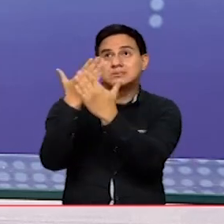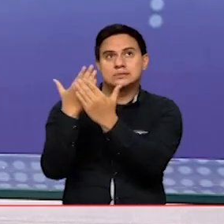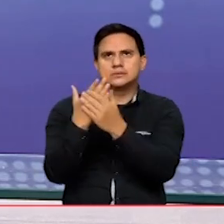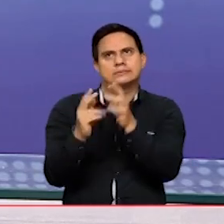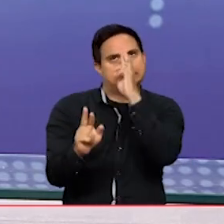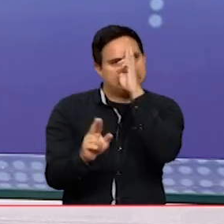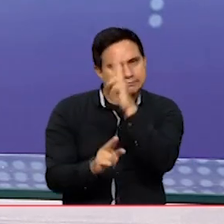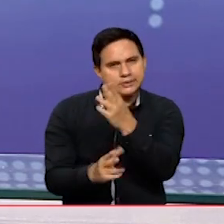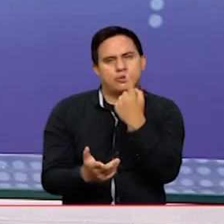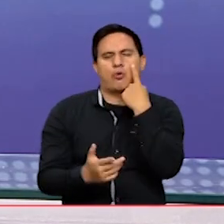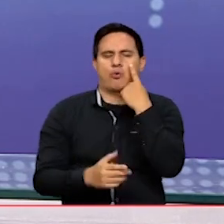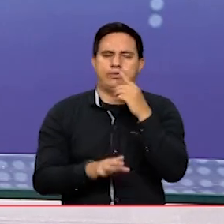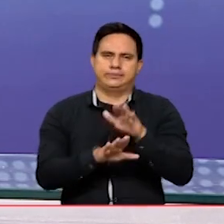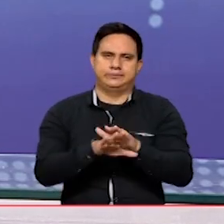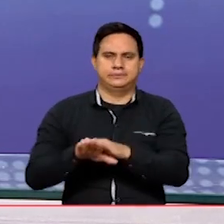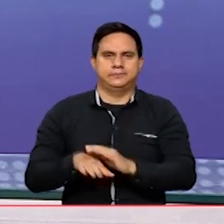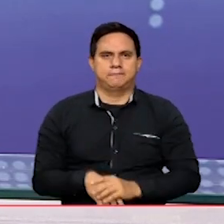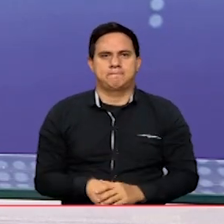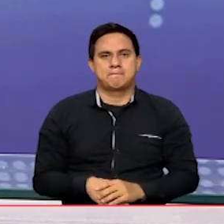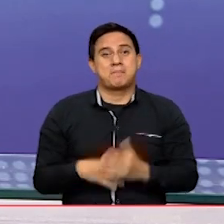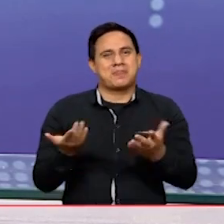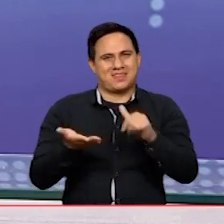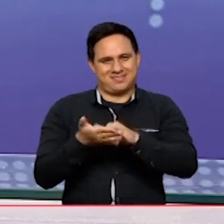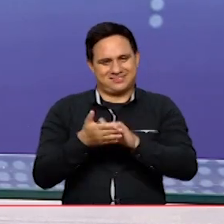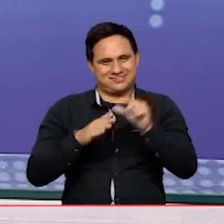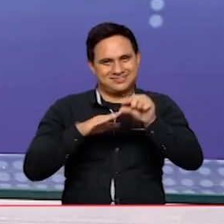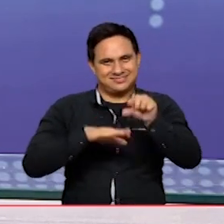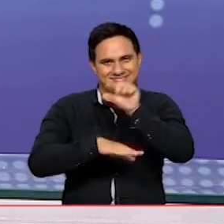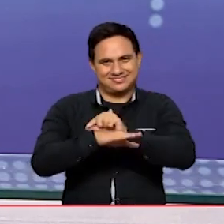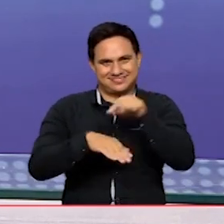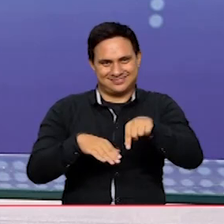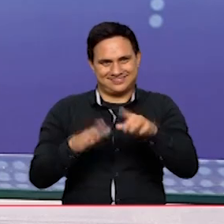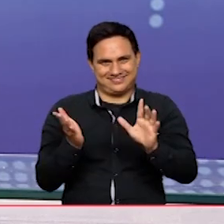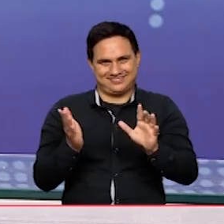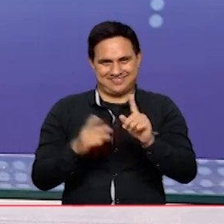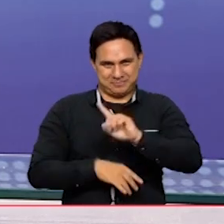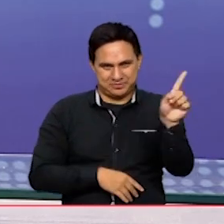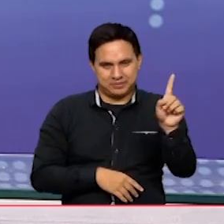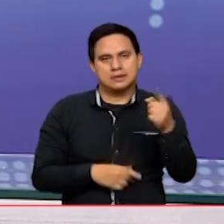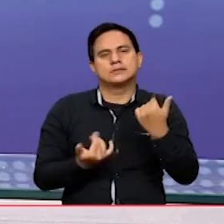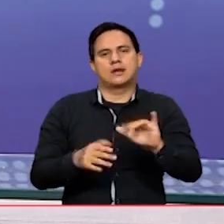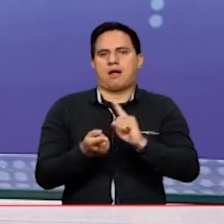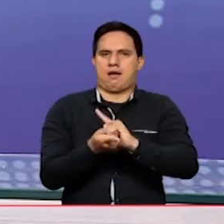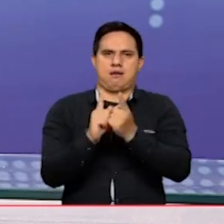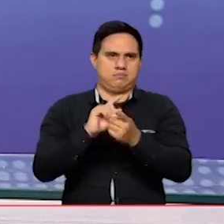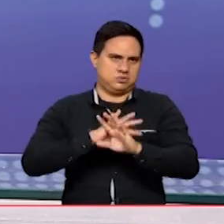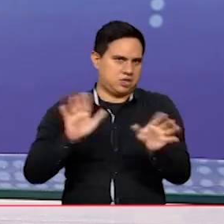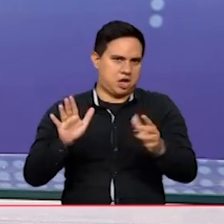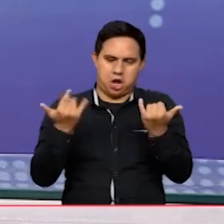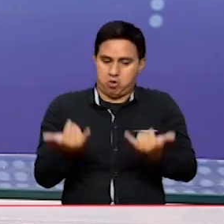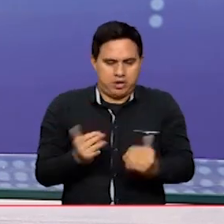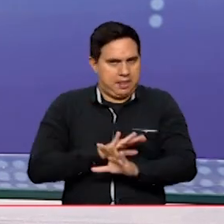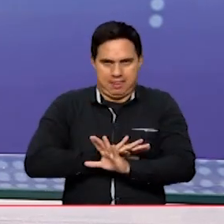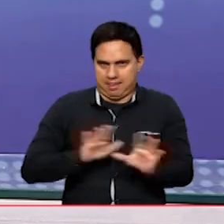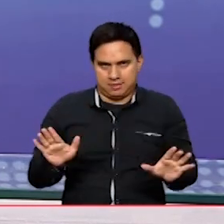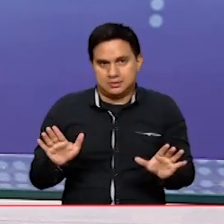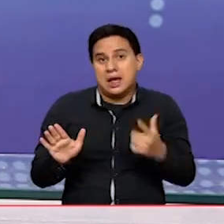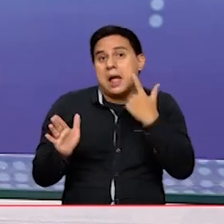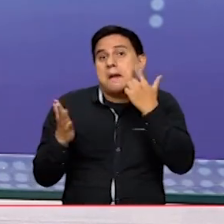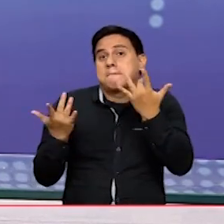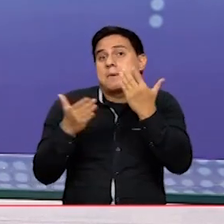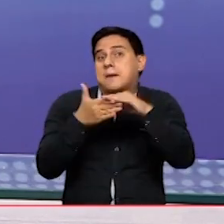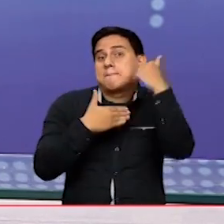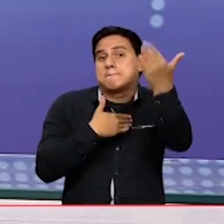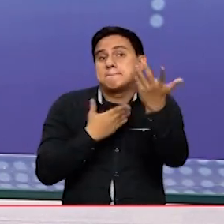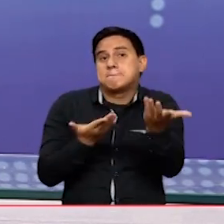Por esos días no está en vigencia la medida de pico y placa en Cali y la expectativa es qué cambios traerá cuando se emita el nuevo